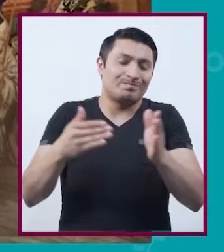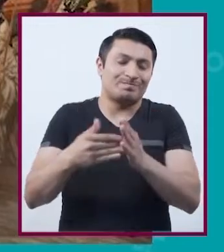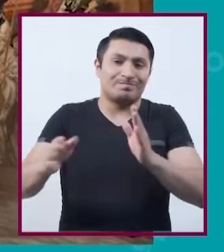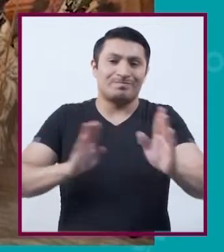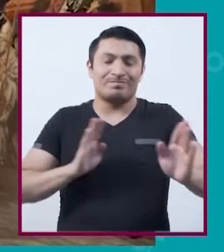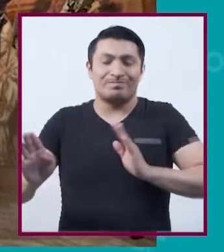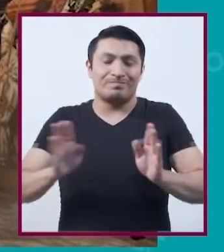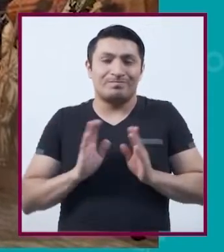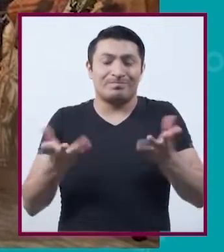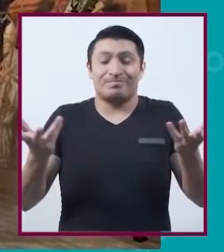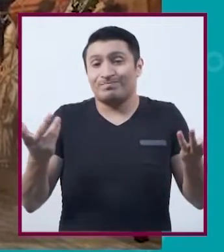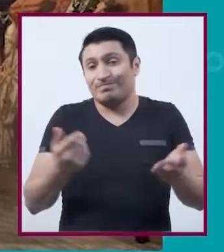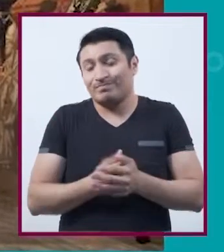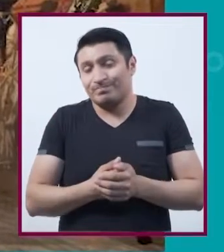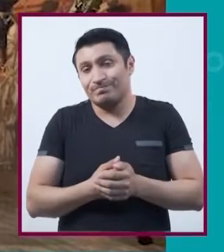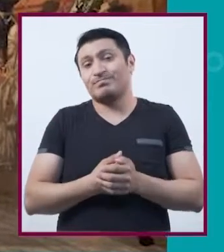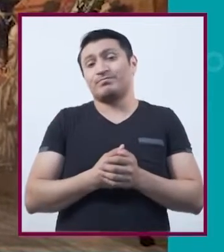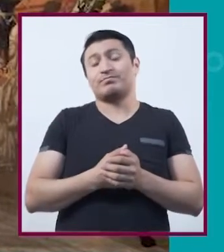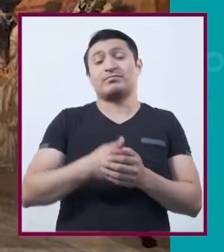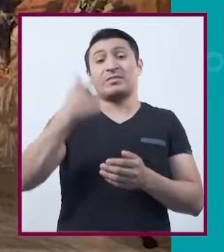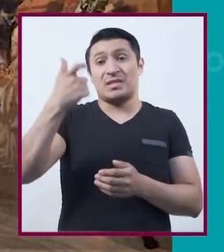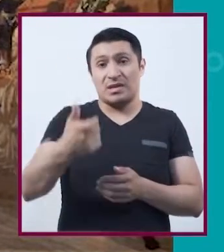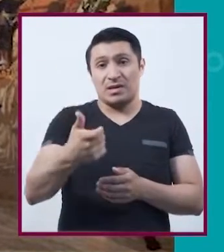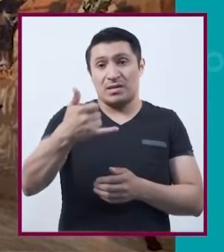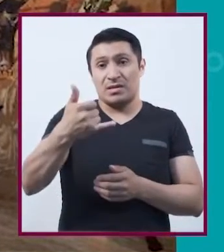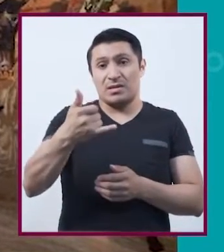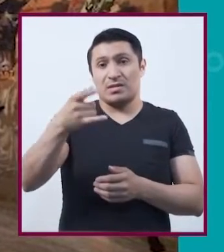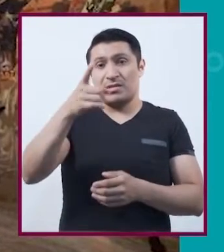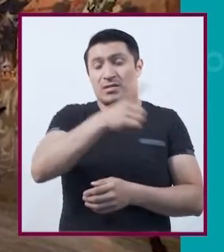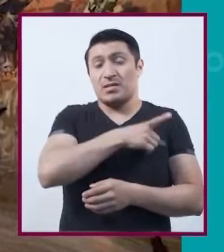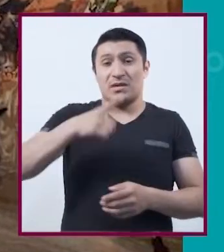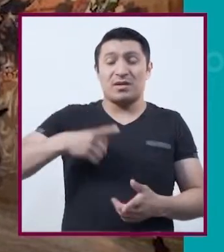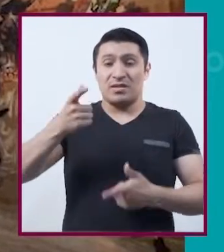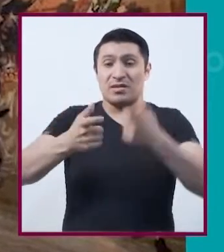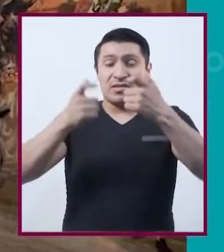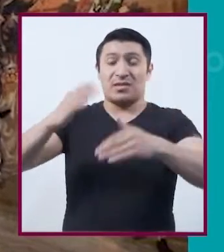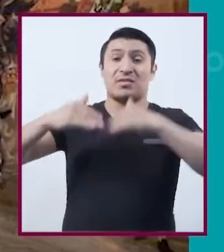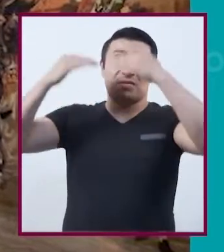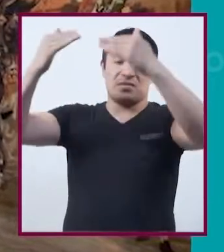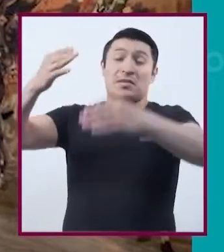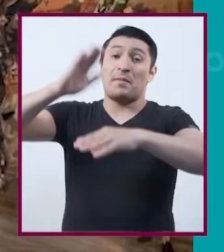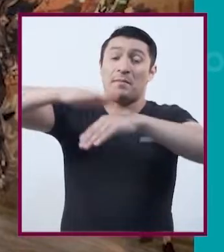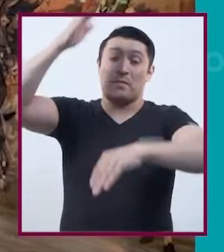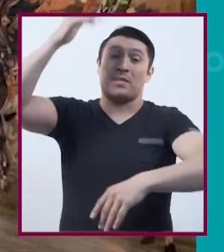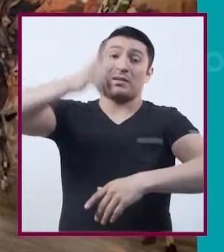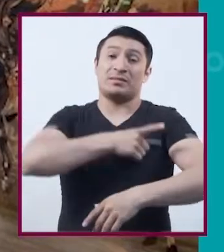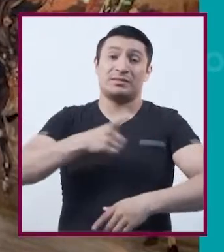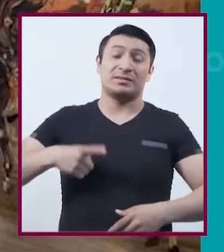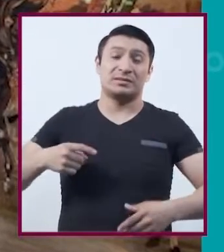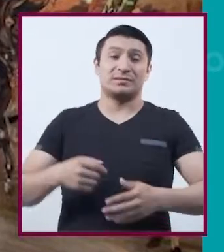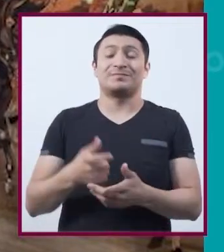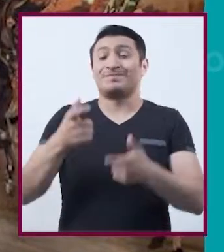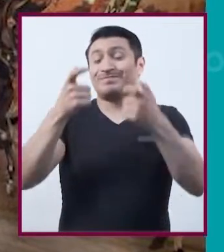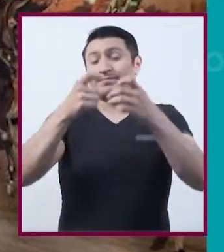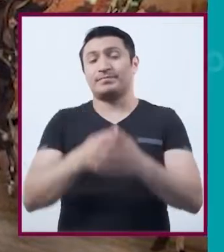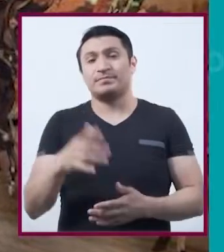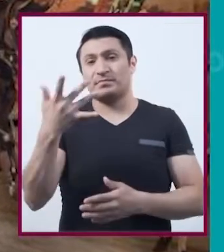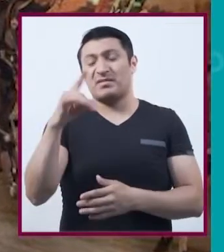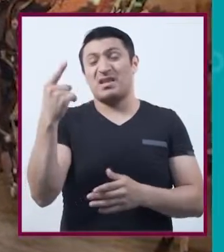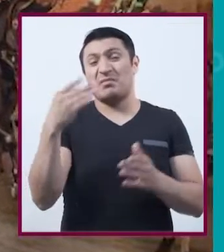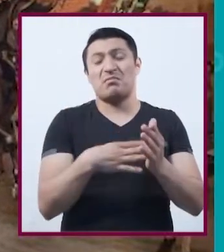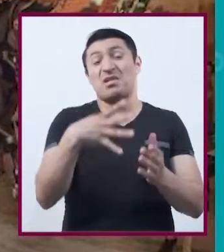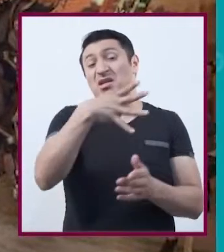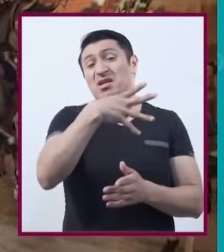lo que a la larga terminó limitando la capacidad militar del país y aumentando la deuda extranjera.